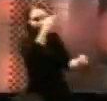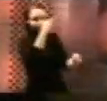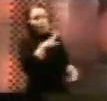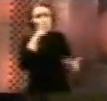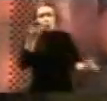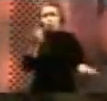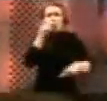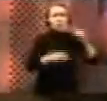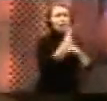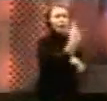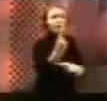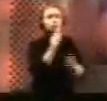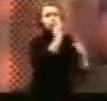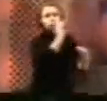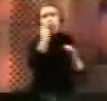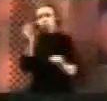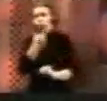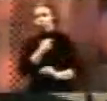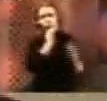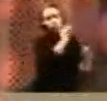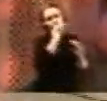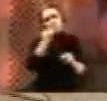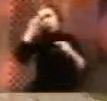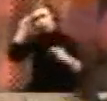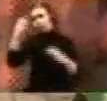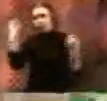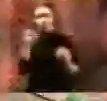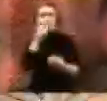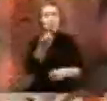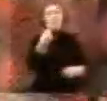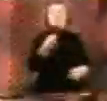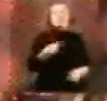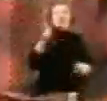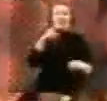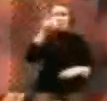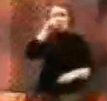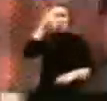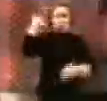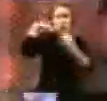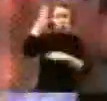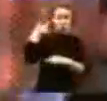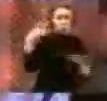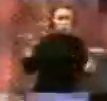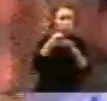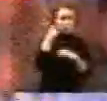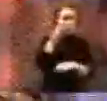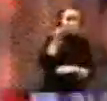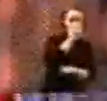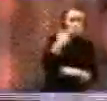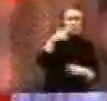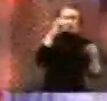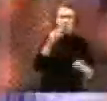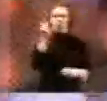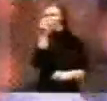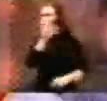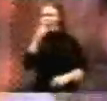para gusto los colores. Dicen que son anticuadas, lo que importa es algo